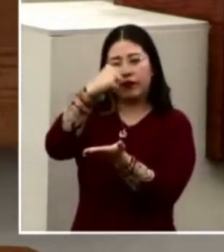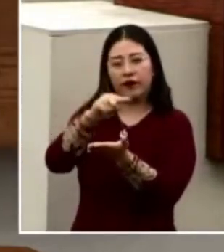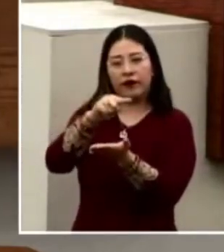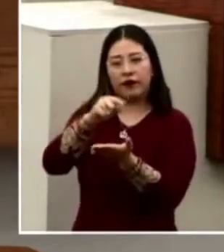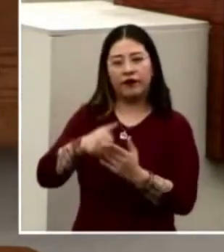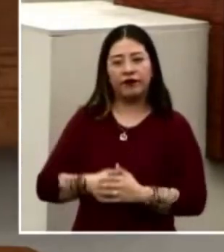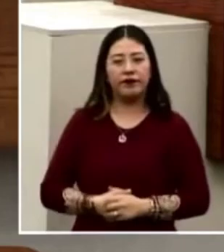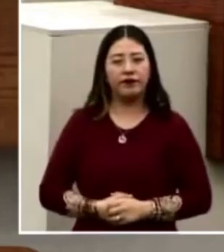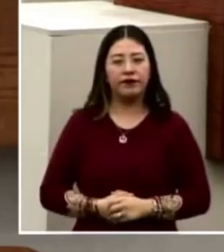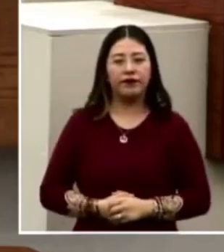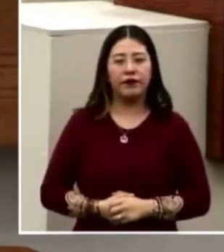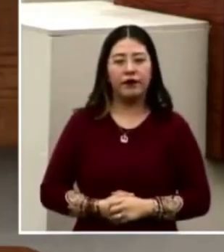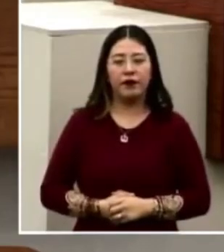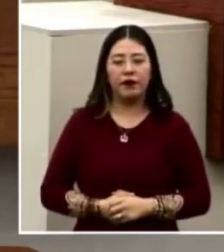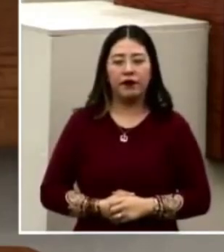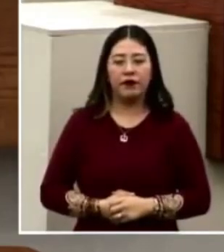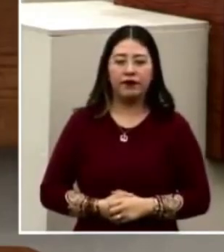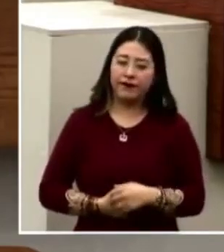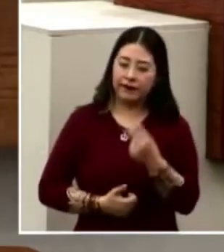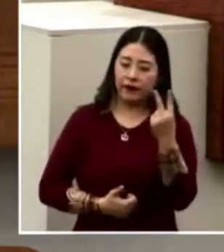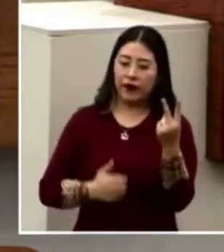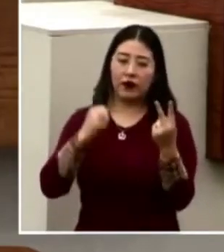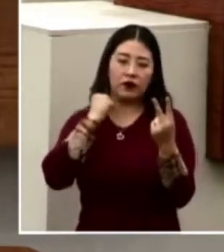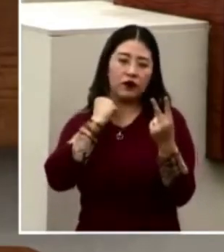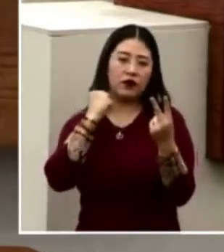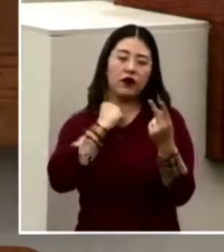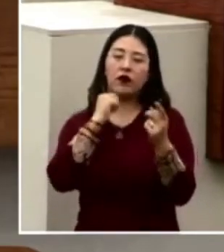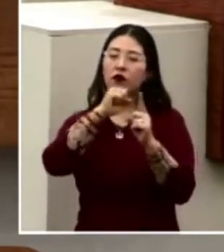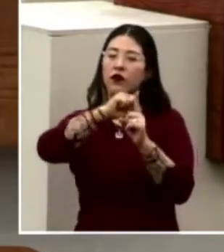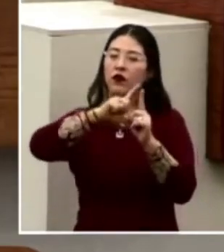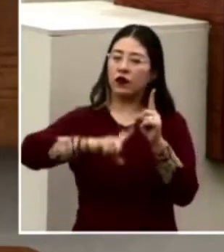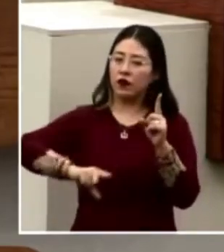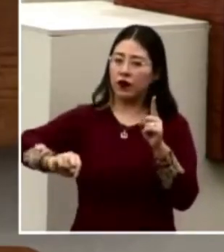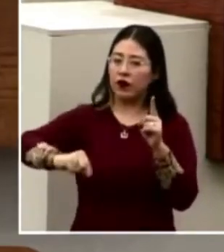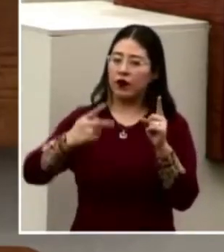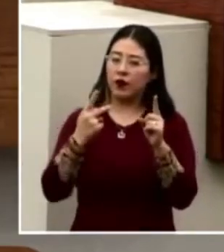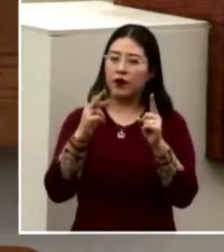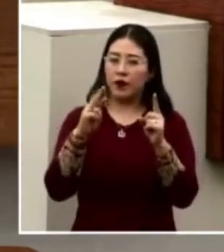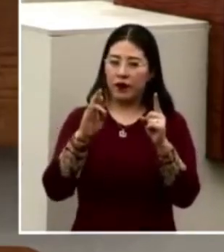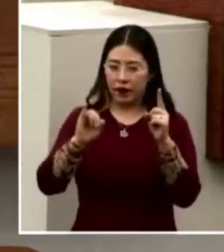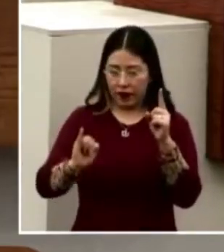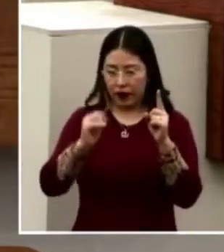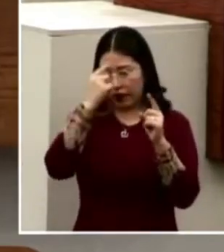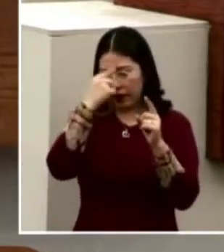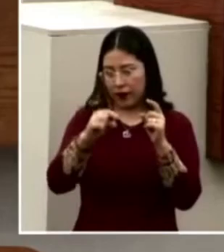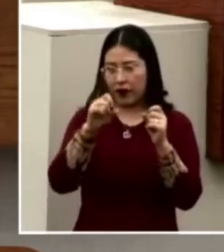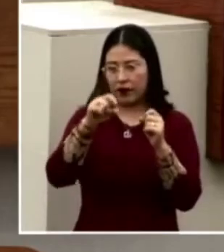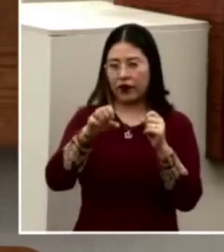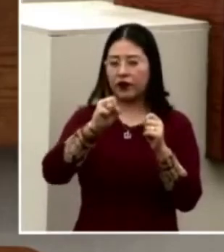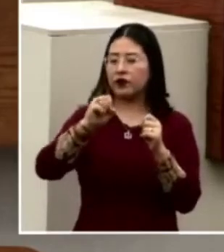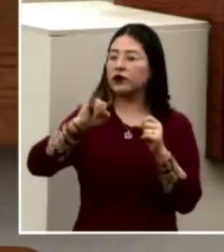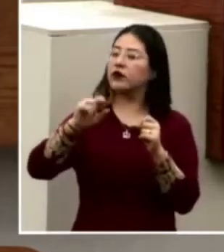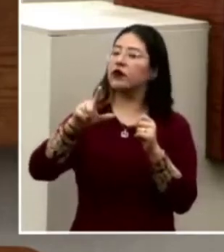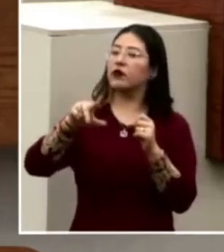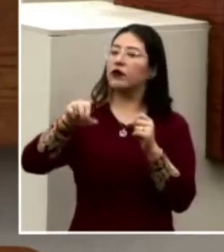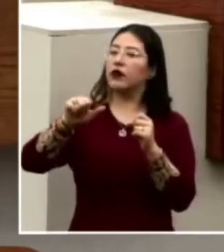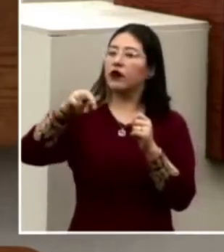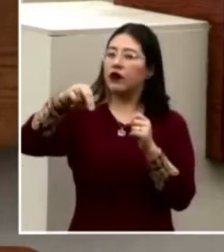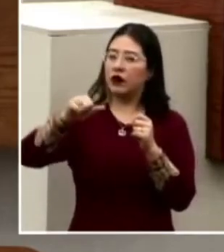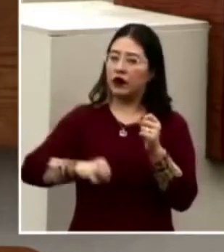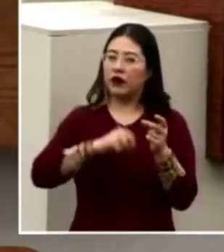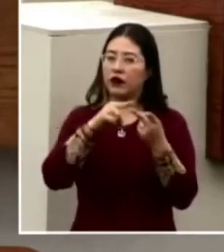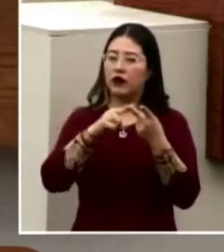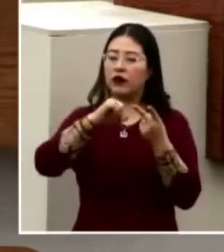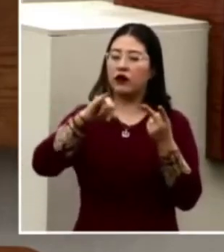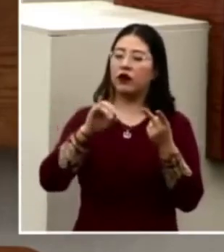básicamente de 2 senadores de la República del PRI, la senadora Silvana Beltrones y el senador